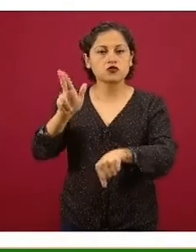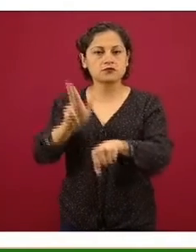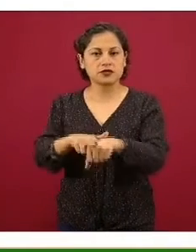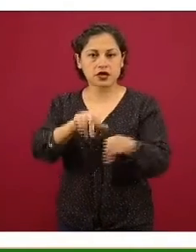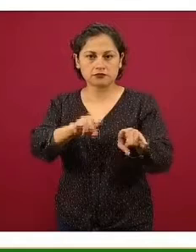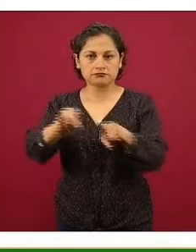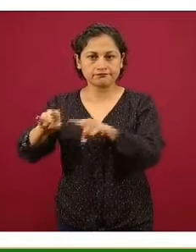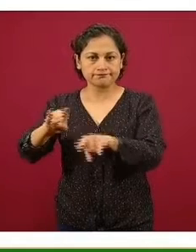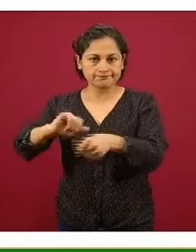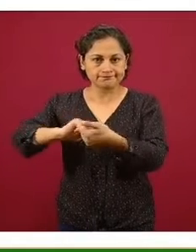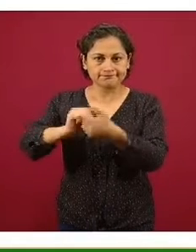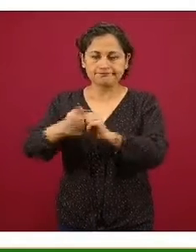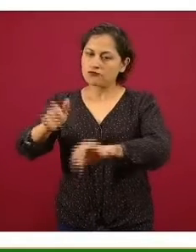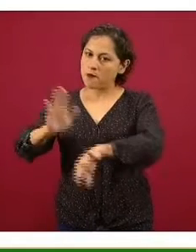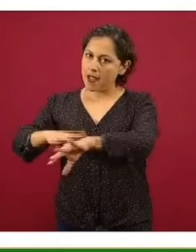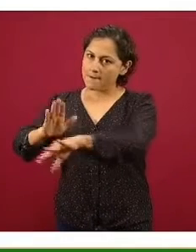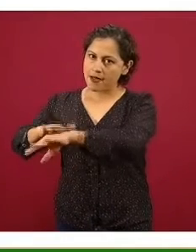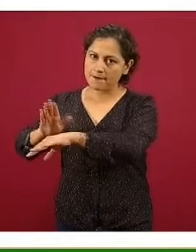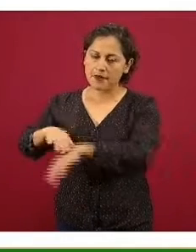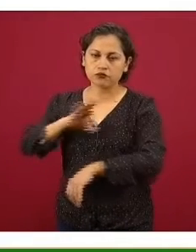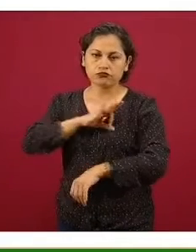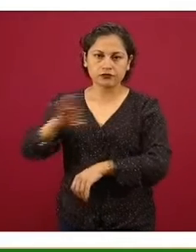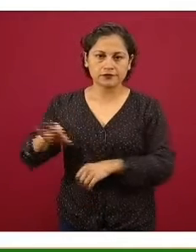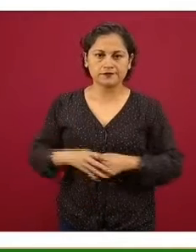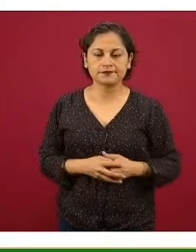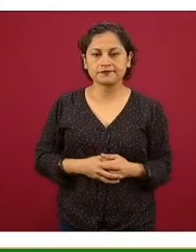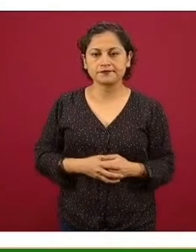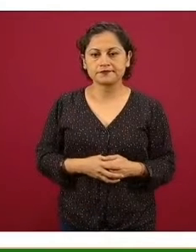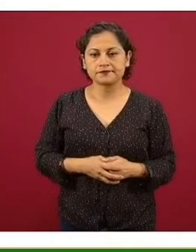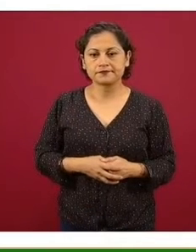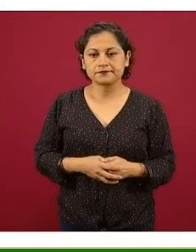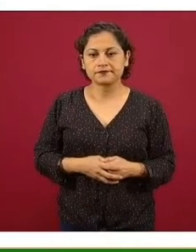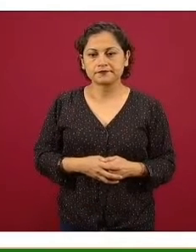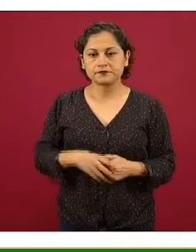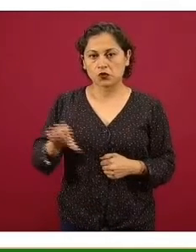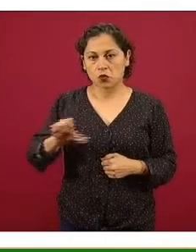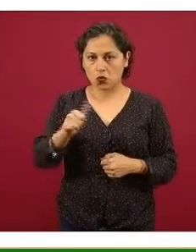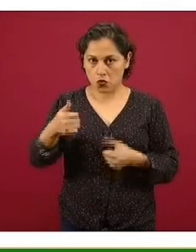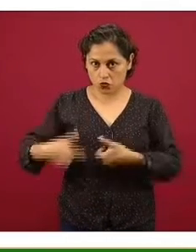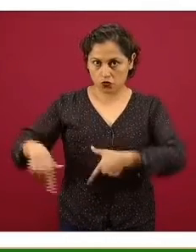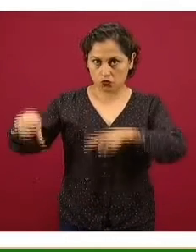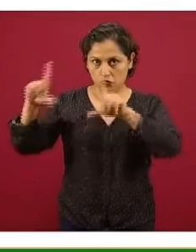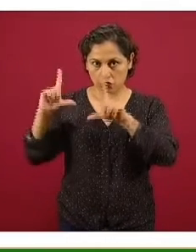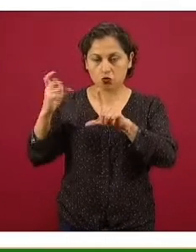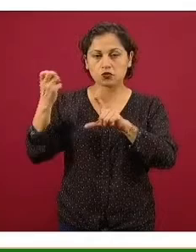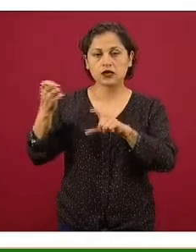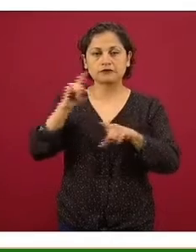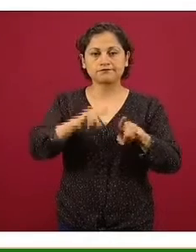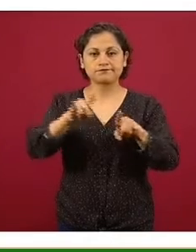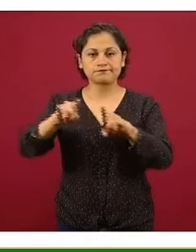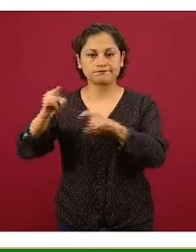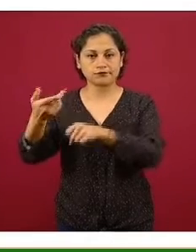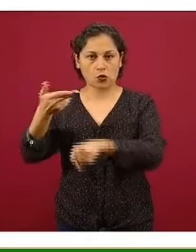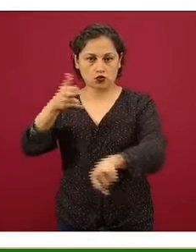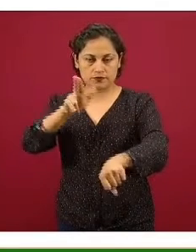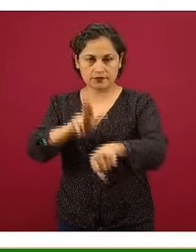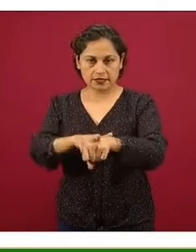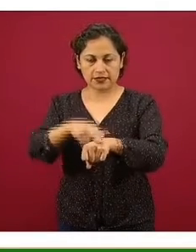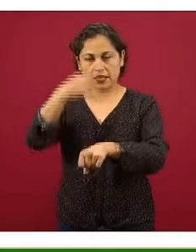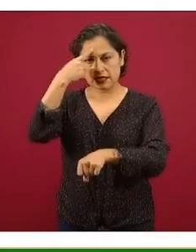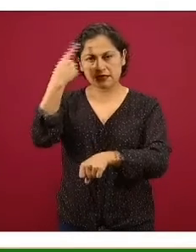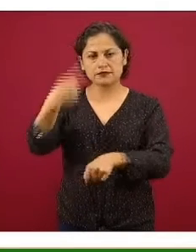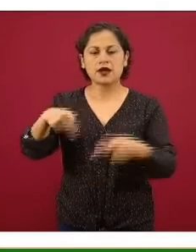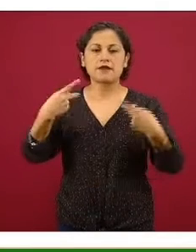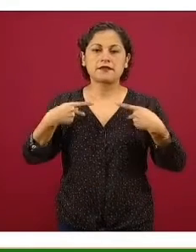disponibles como hasta el momento se ha podido lograr. Si vemos la siguiente diapositiva, que son las camas precisamente para los pacientes